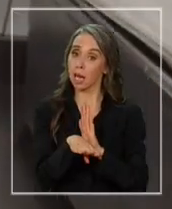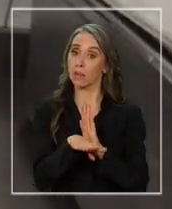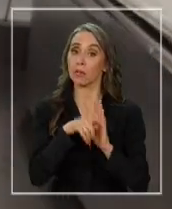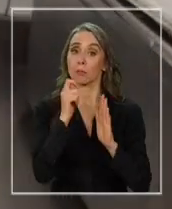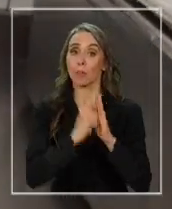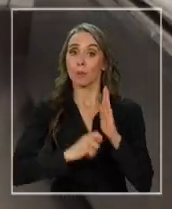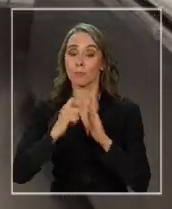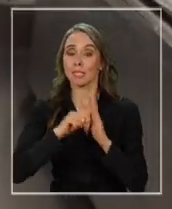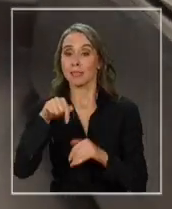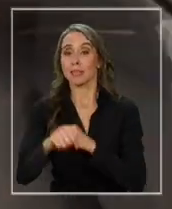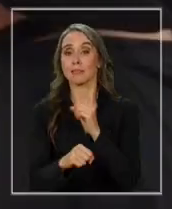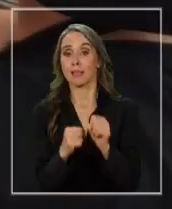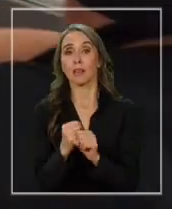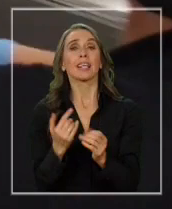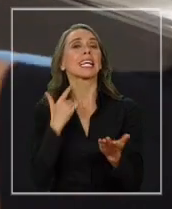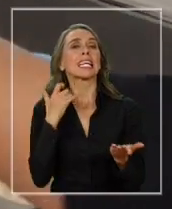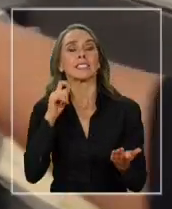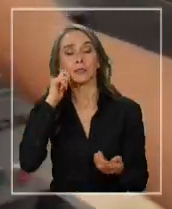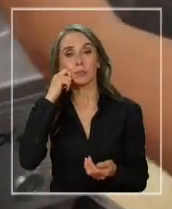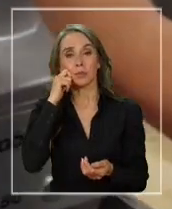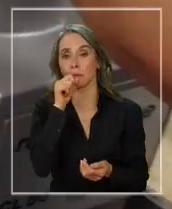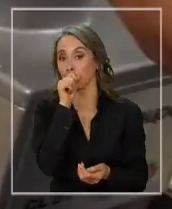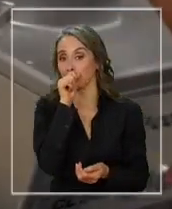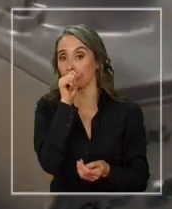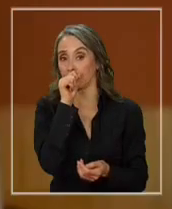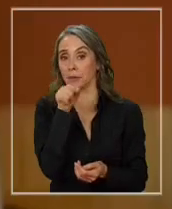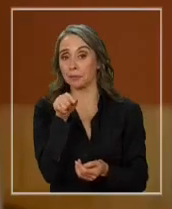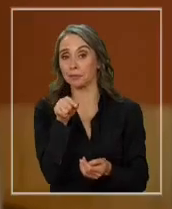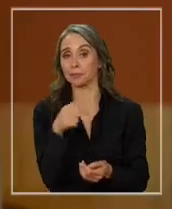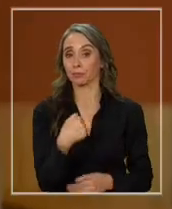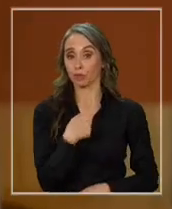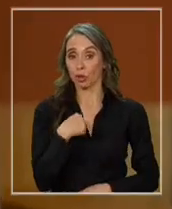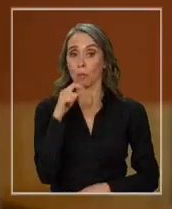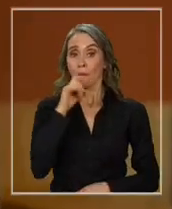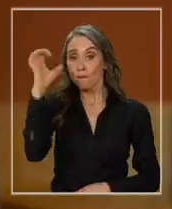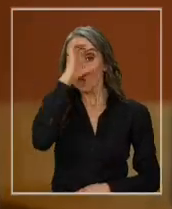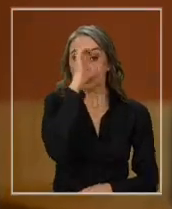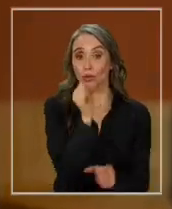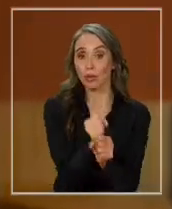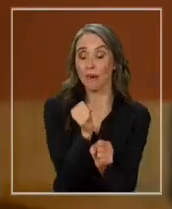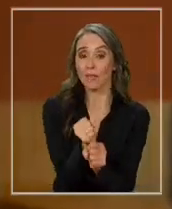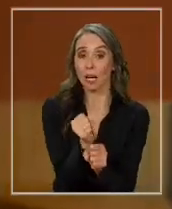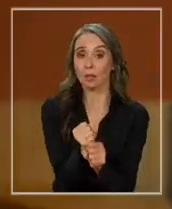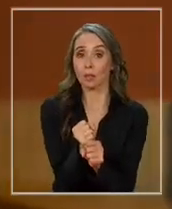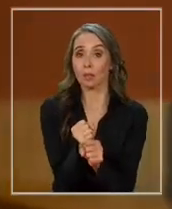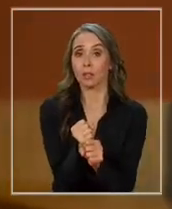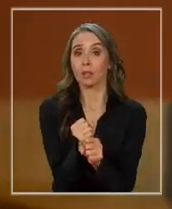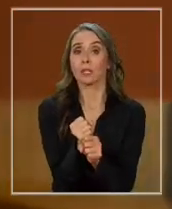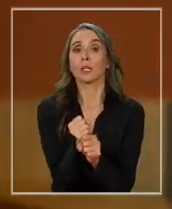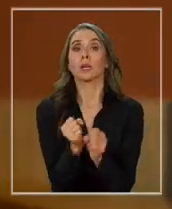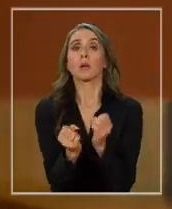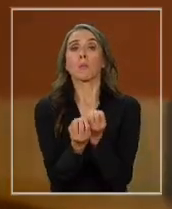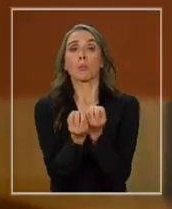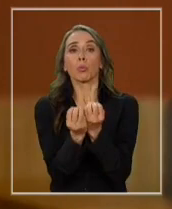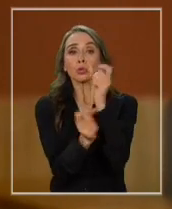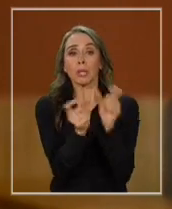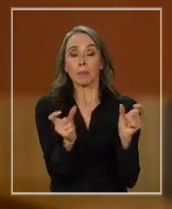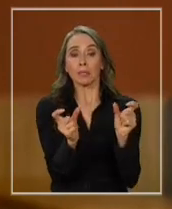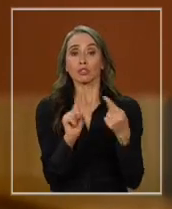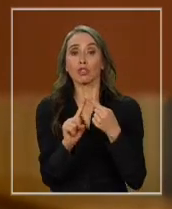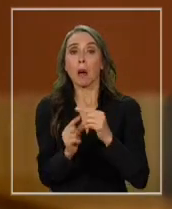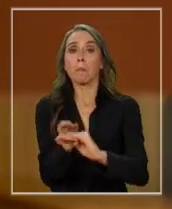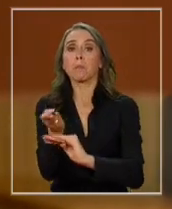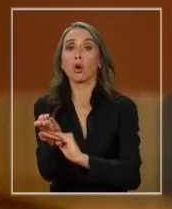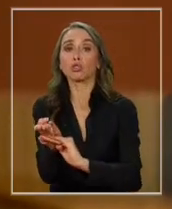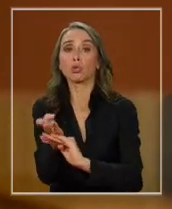de los meses durante este año. ¿Qué significa eso en términos prácticos? Si es que yo hoy día estoy buscando trabajo, son más las personas que van a postular al